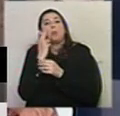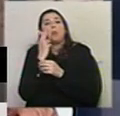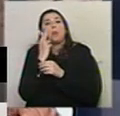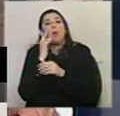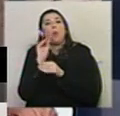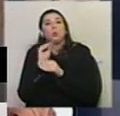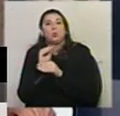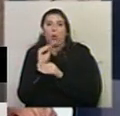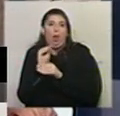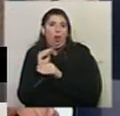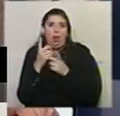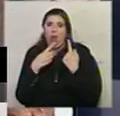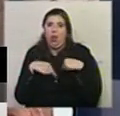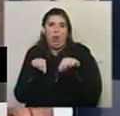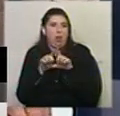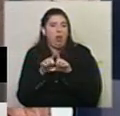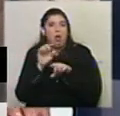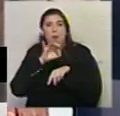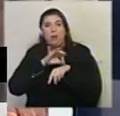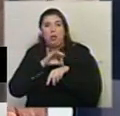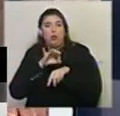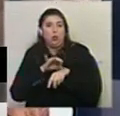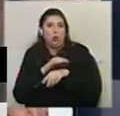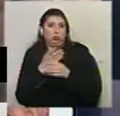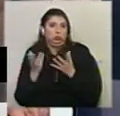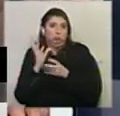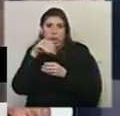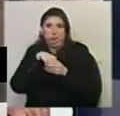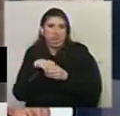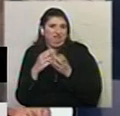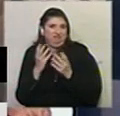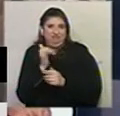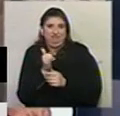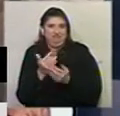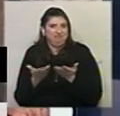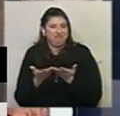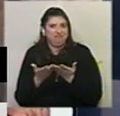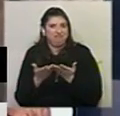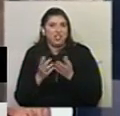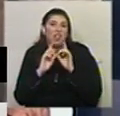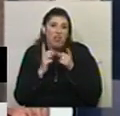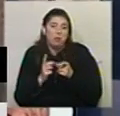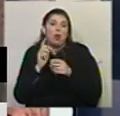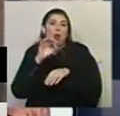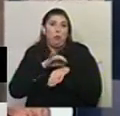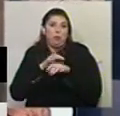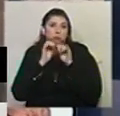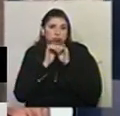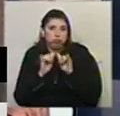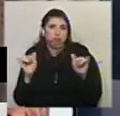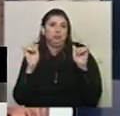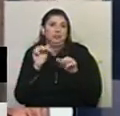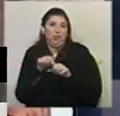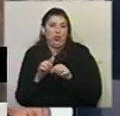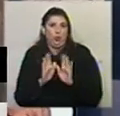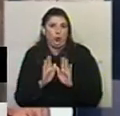a todos y que los médicos no escapamos. Lejos de eso, en parte somos promotores. Uh-huh. Y trasciende a los medicamentos de